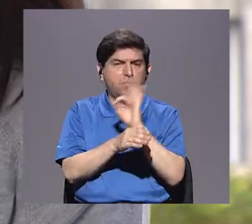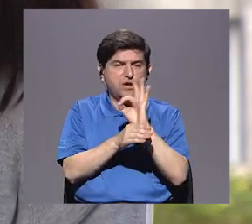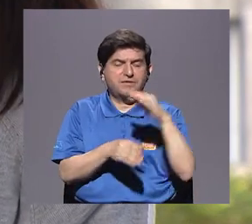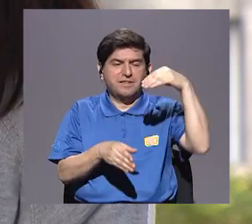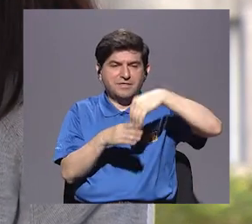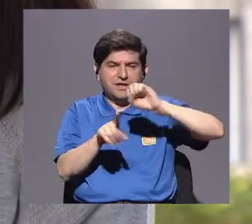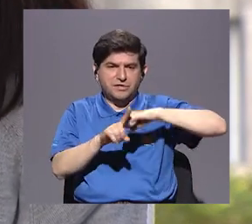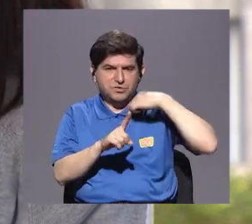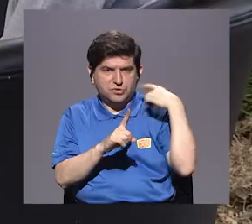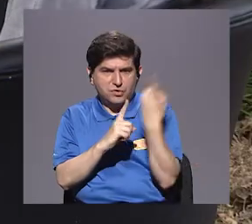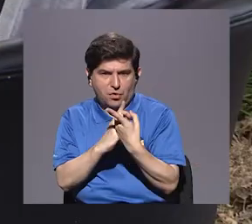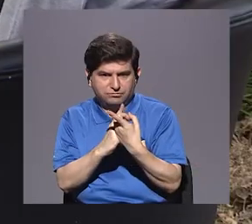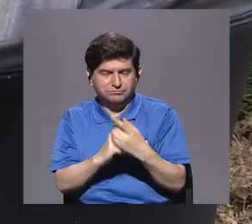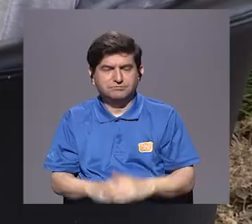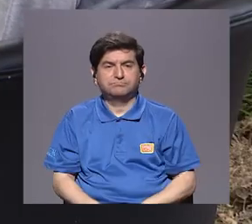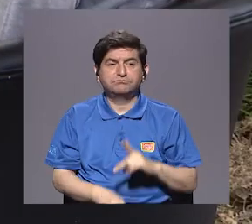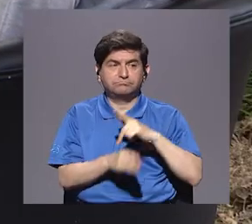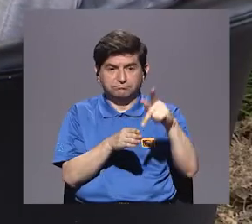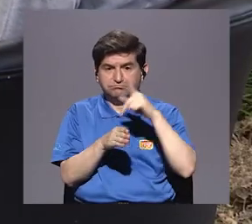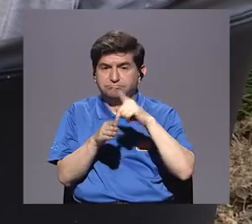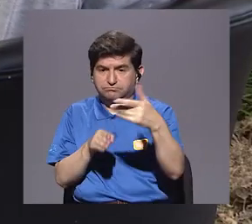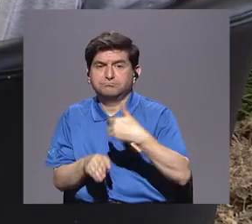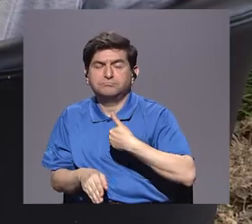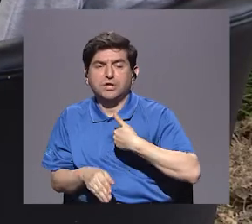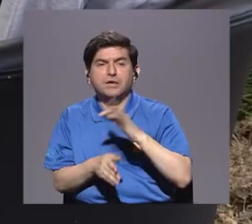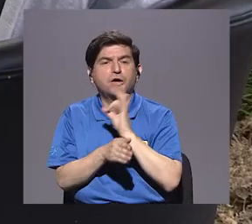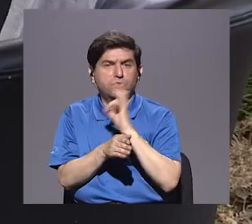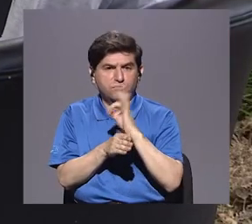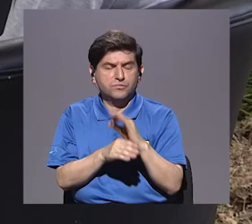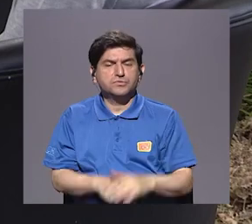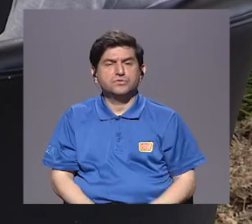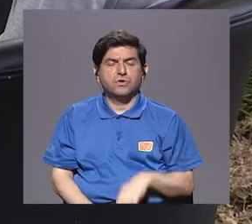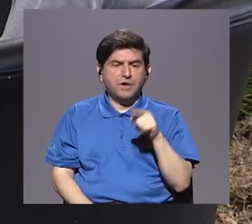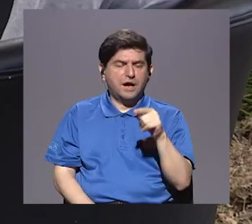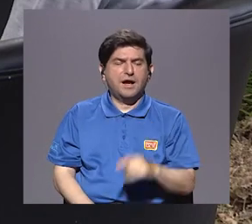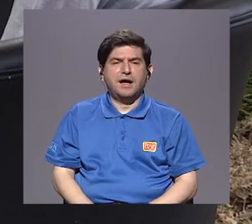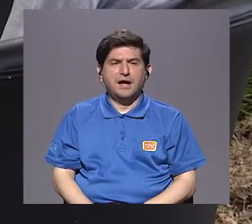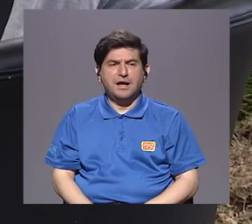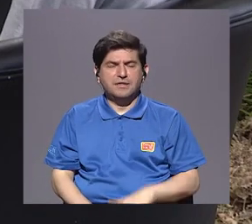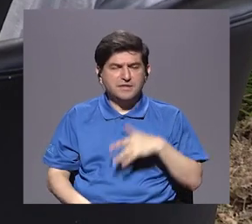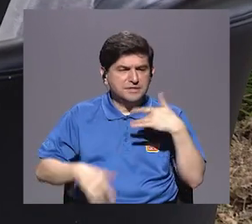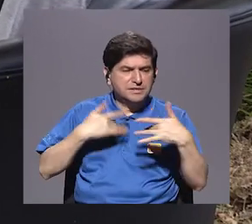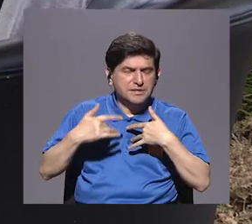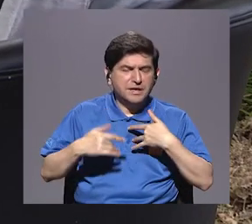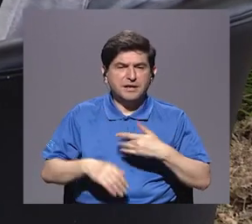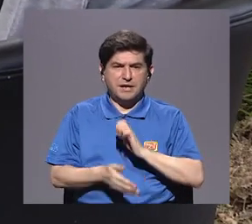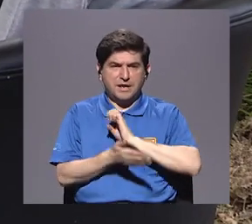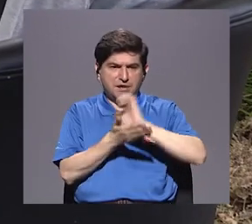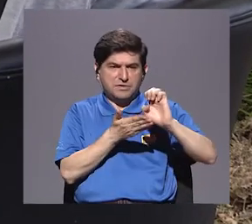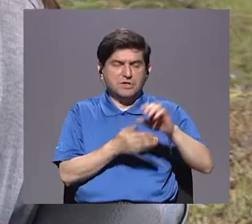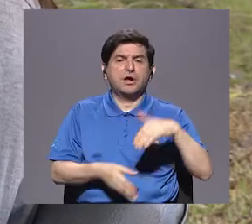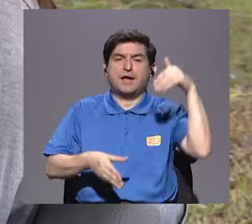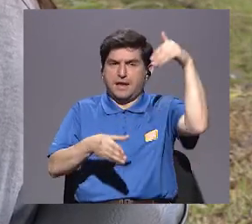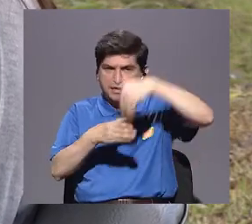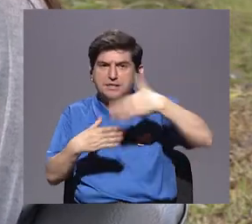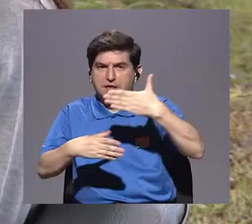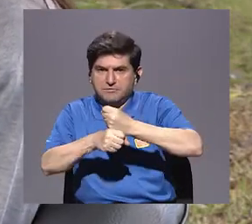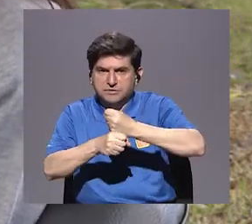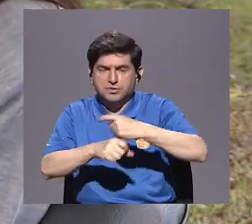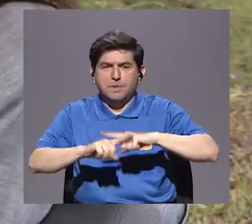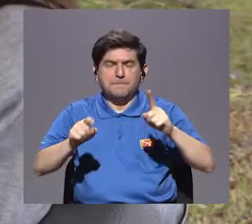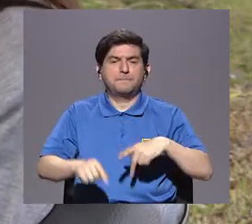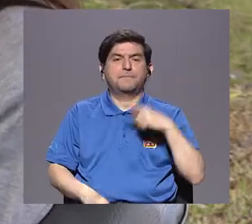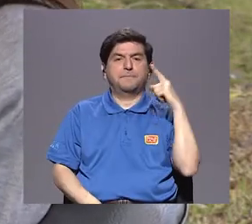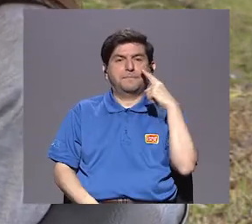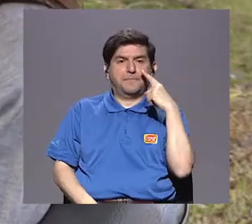en la sociedad. Los profesionales tienen la función de la sensibilización, la prevención y la intervención. Pero